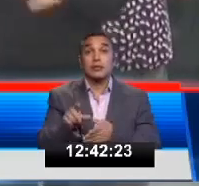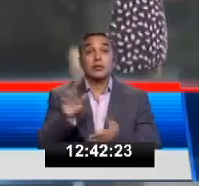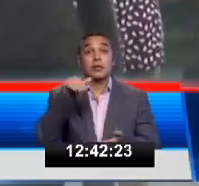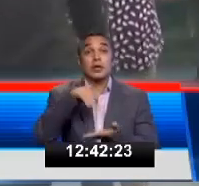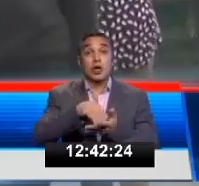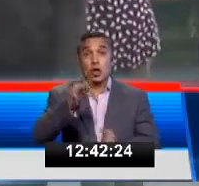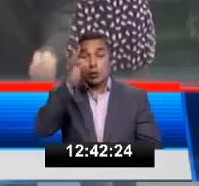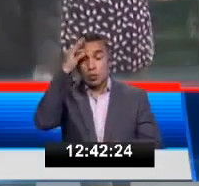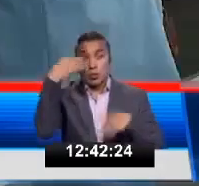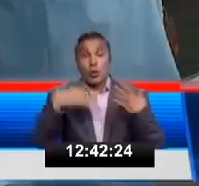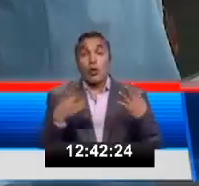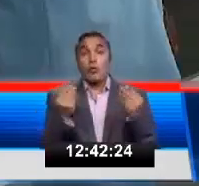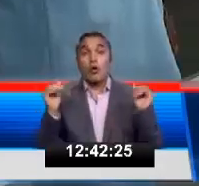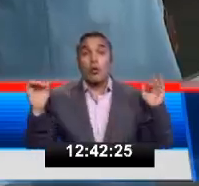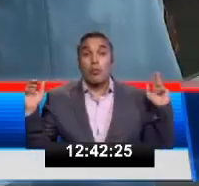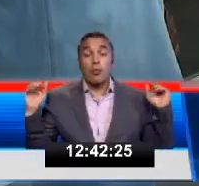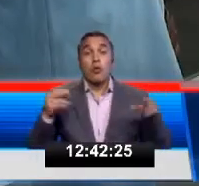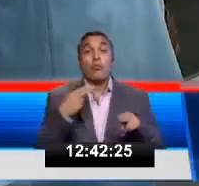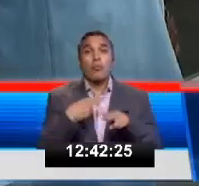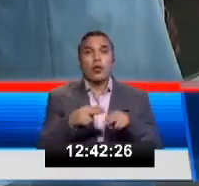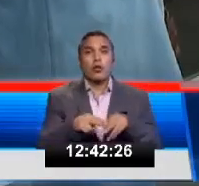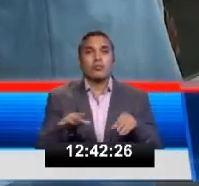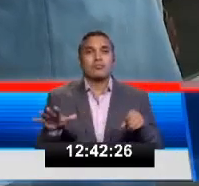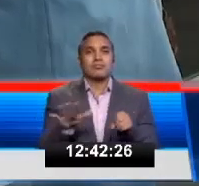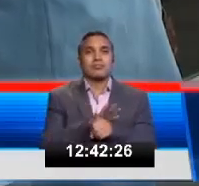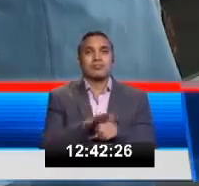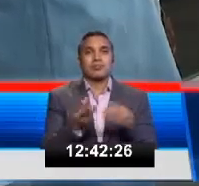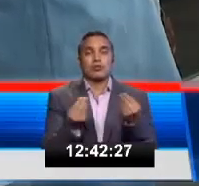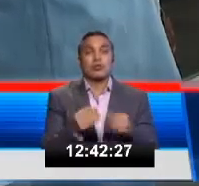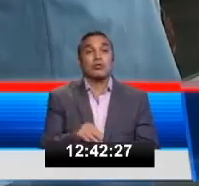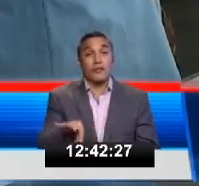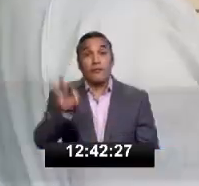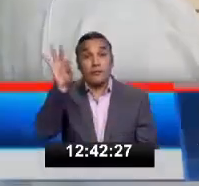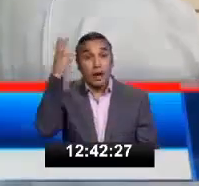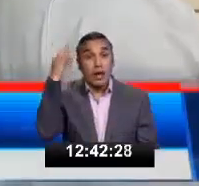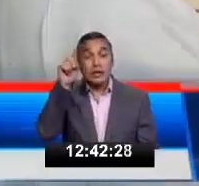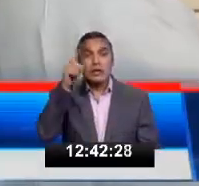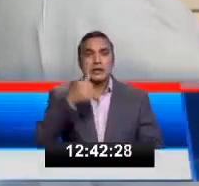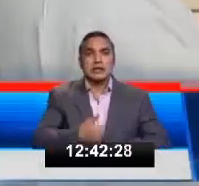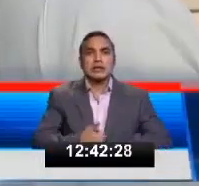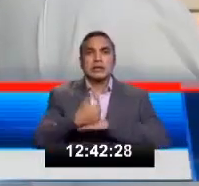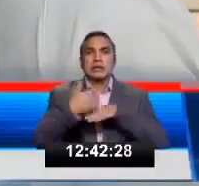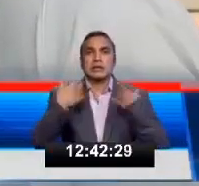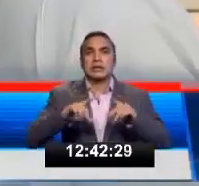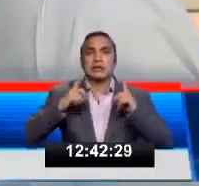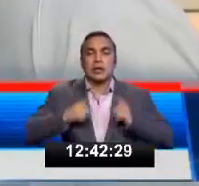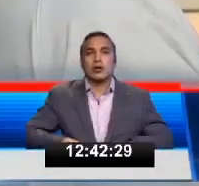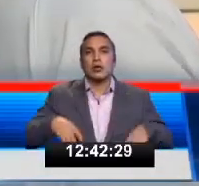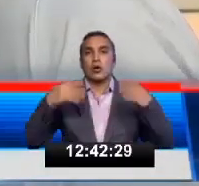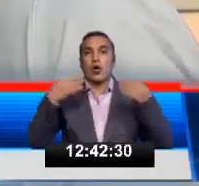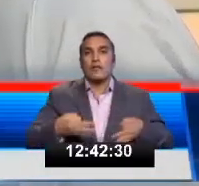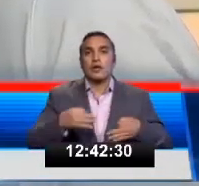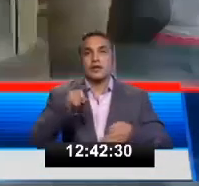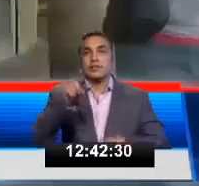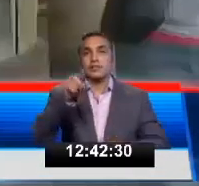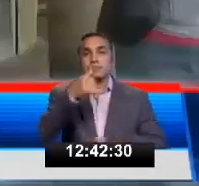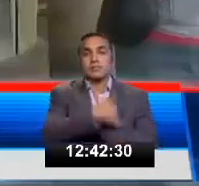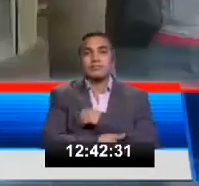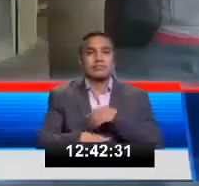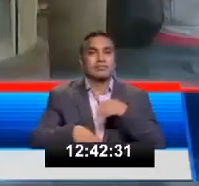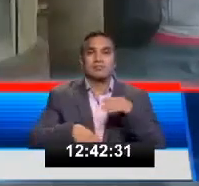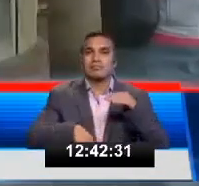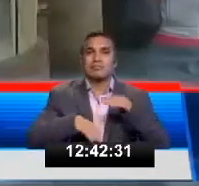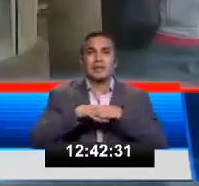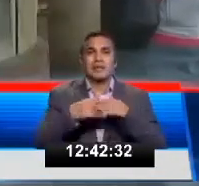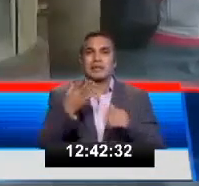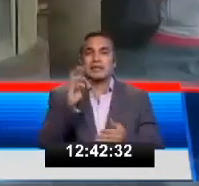están saturados y cerca del colapso similar situación se vive en francia donde las autoridades sanitarias confirmaron que el país registró un máximo de